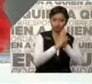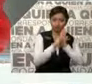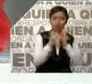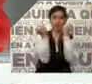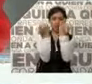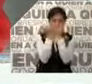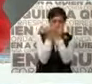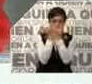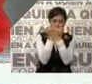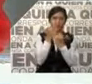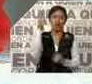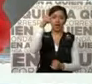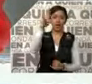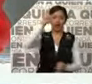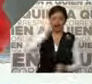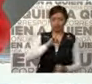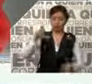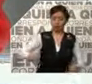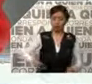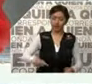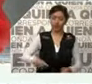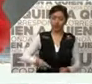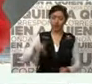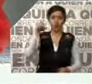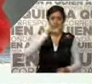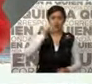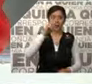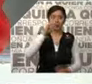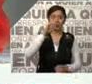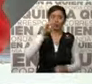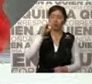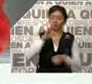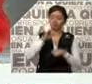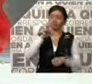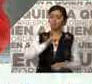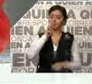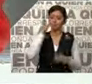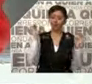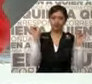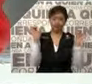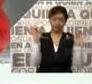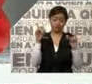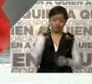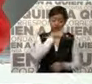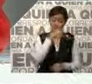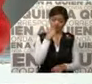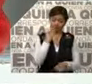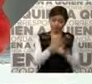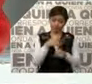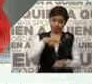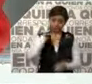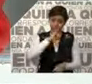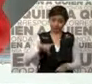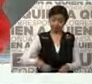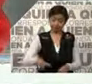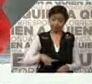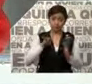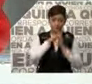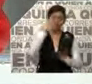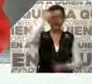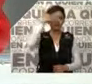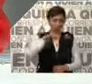el doctor Miguel Ángel Mancera Espinosa, jefe de gobierno del Distrito Federal, que, bueno, ya saben qué es lo que está ocurriendo en